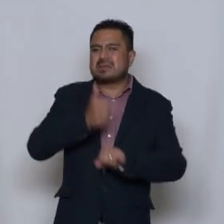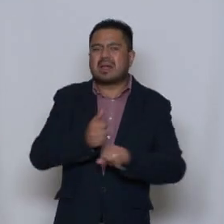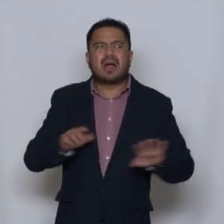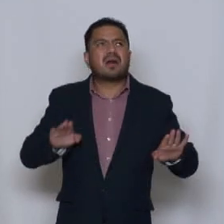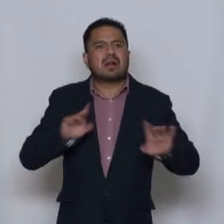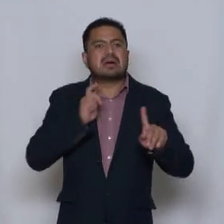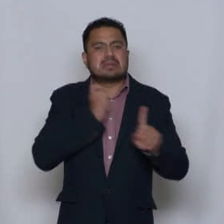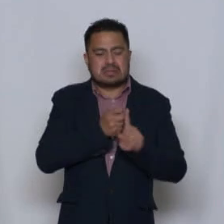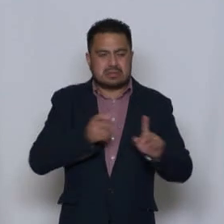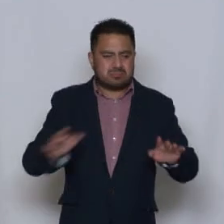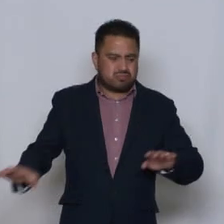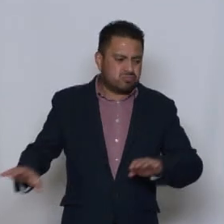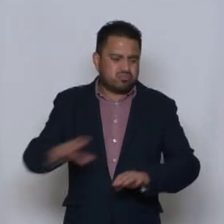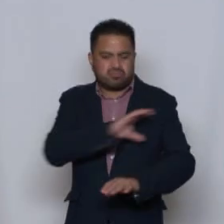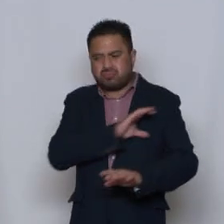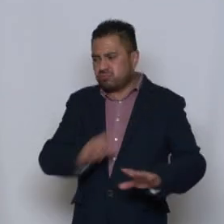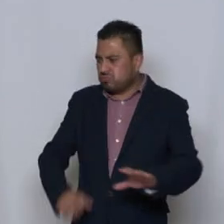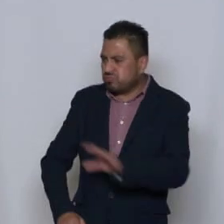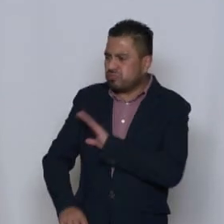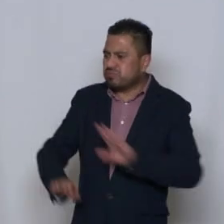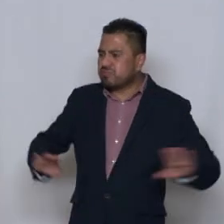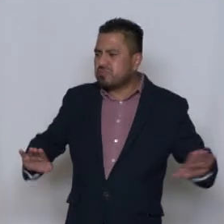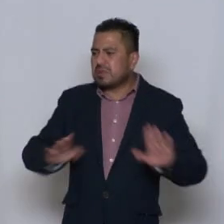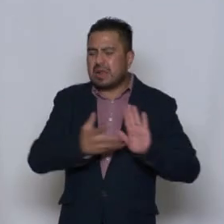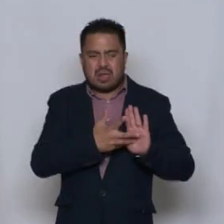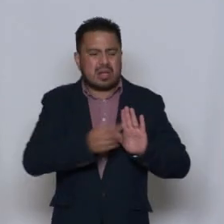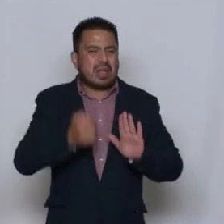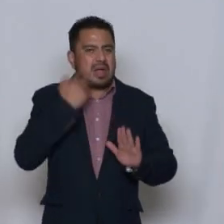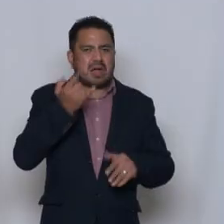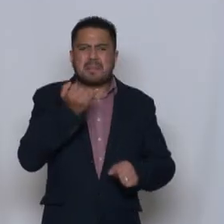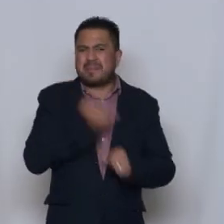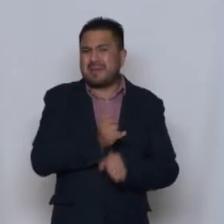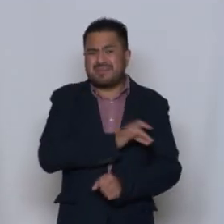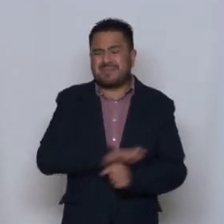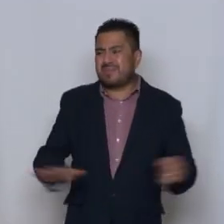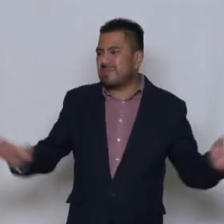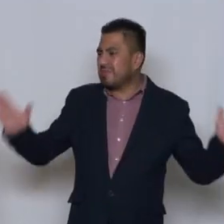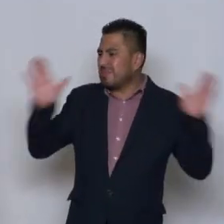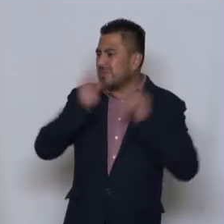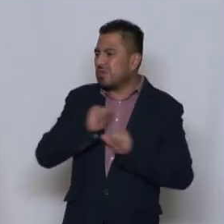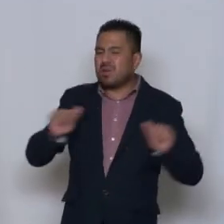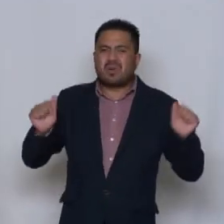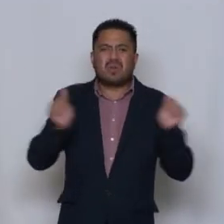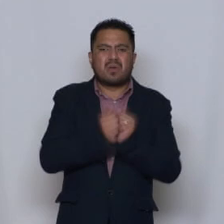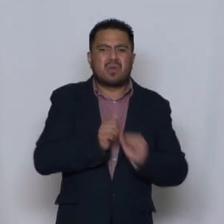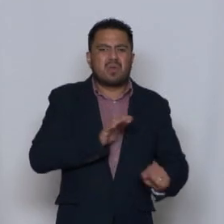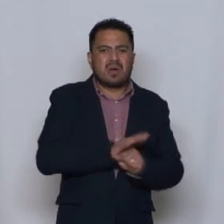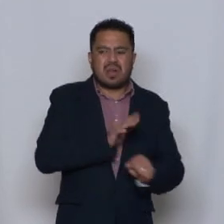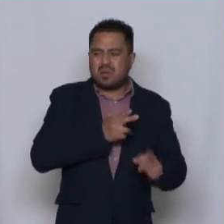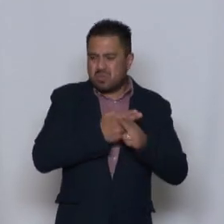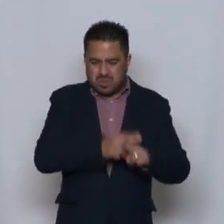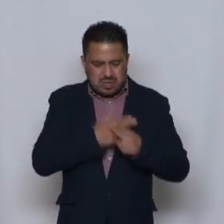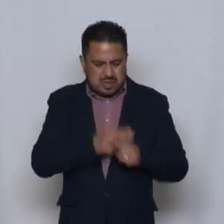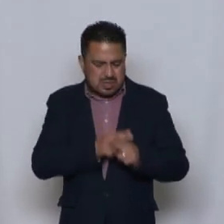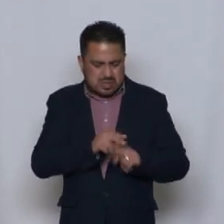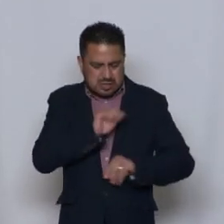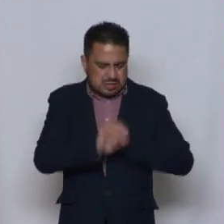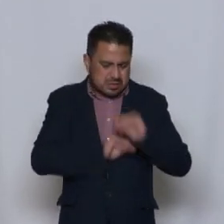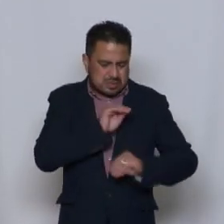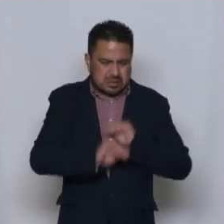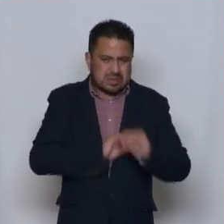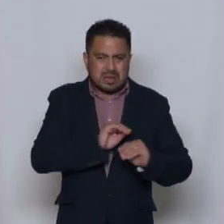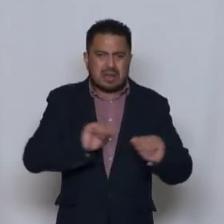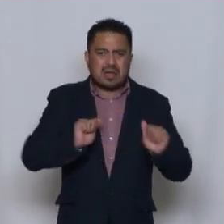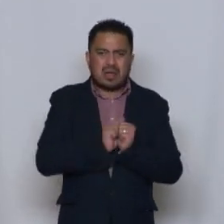se ponían alas y trataban de imitar, pero pues era imposible. Los huesos, por ejemplo, la estructura ósea de